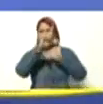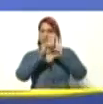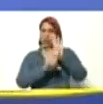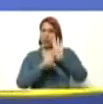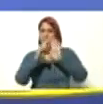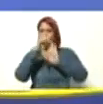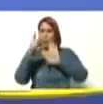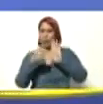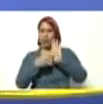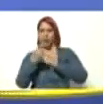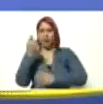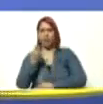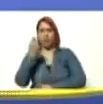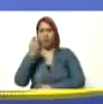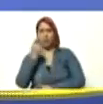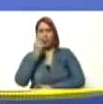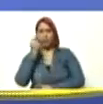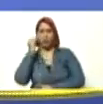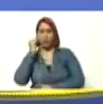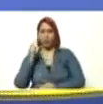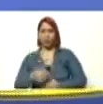de los diputados.